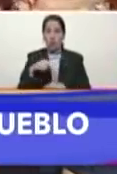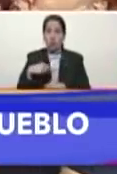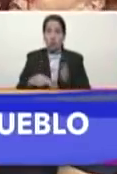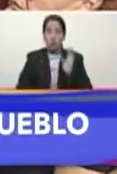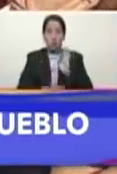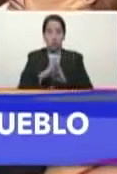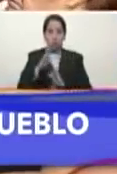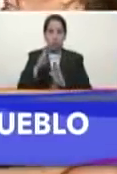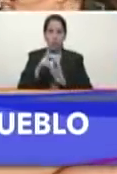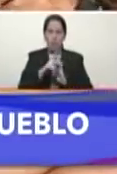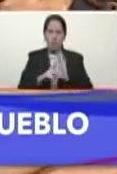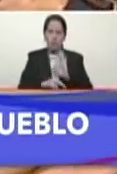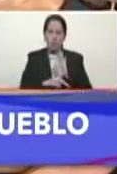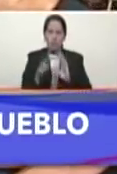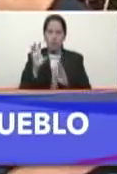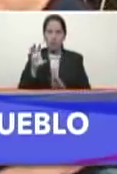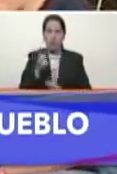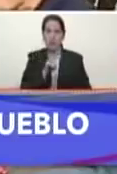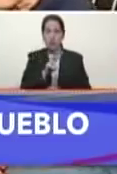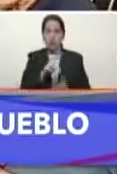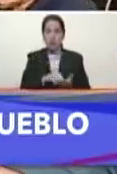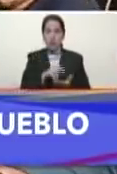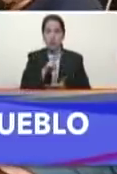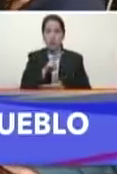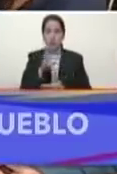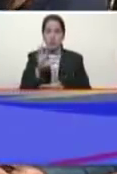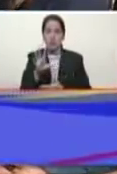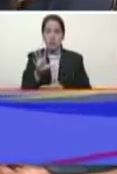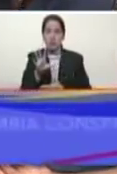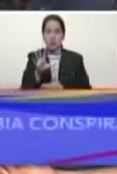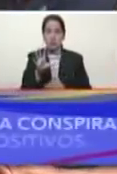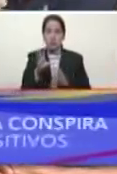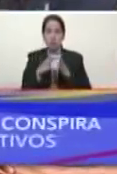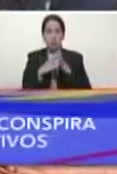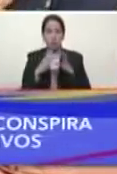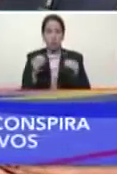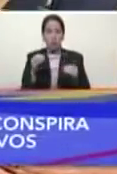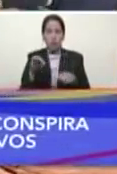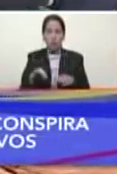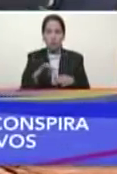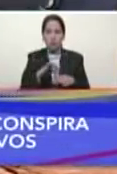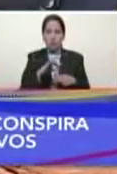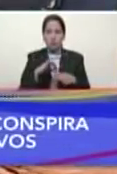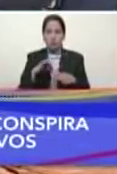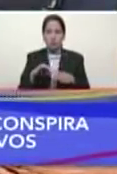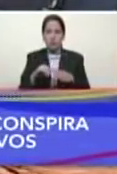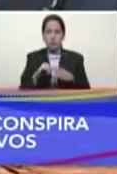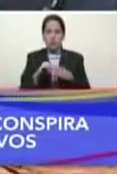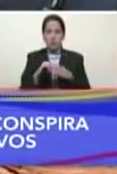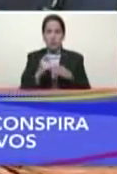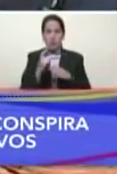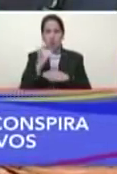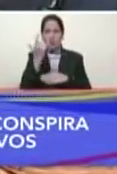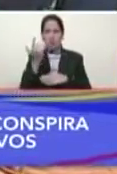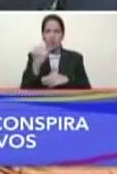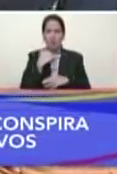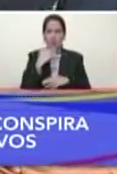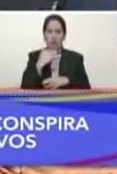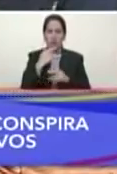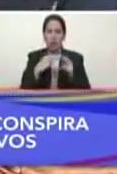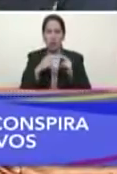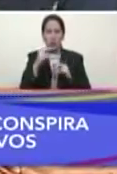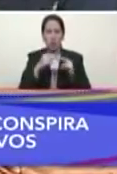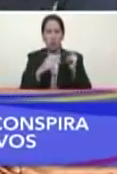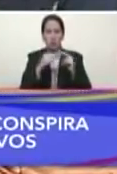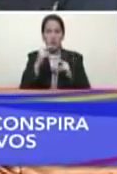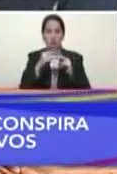de la Patria 2025. Y todo el que esté sembrando, construyendo, produciendo, debe tener claro, muy